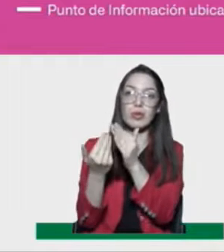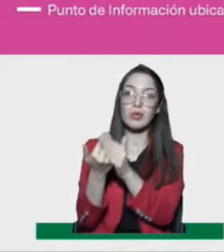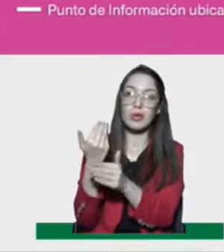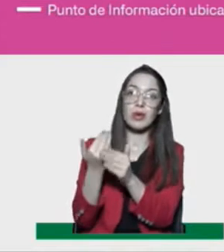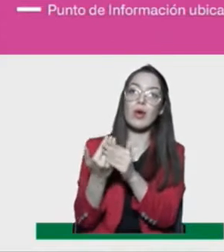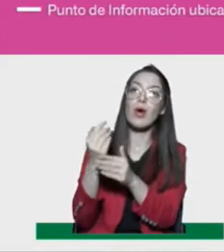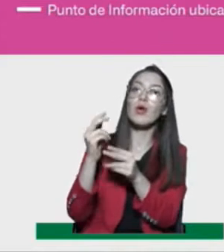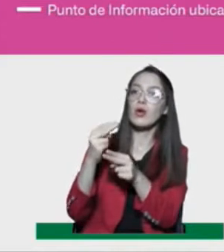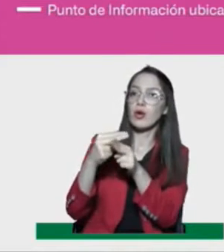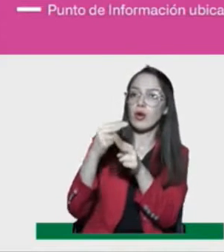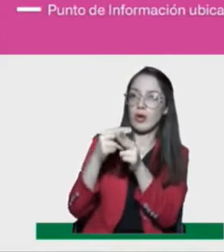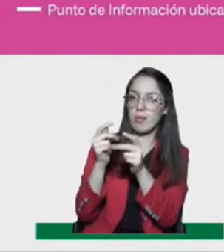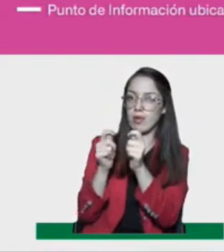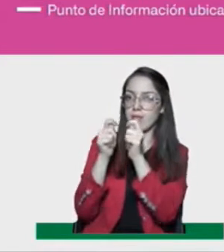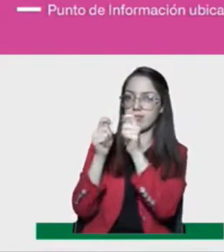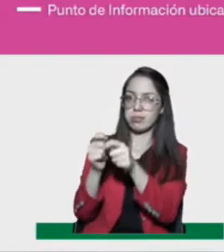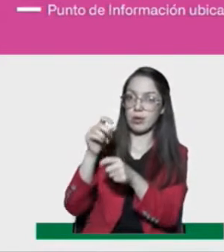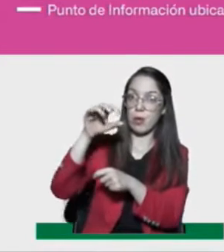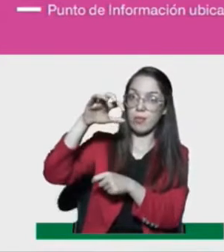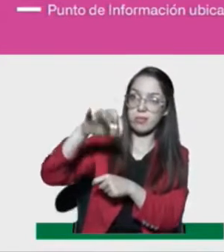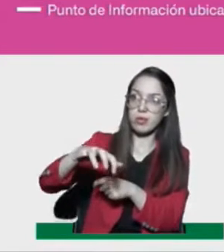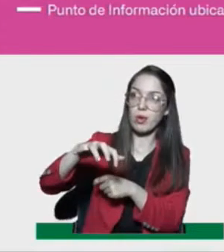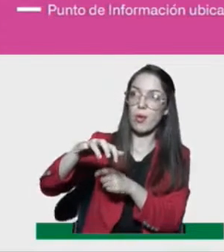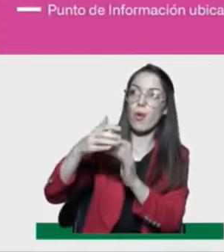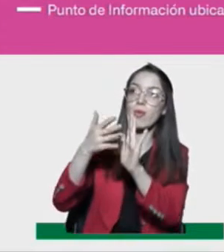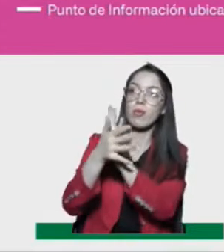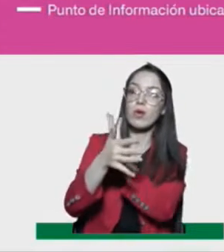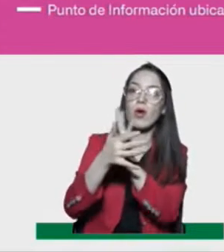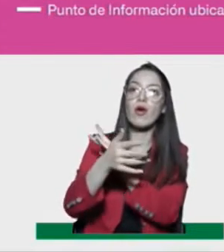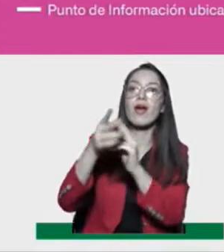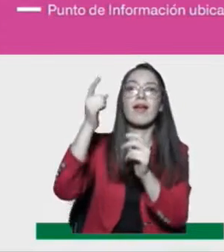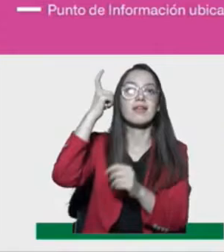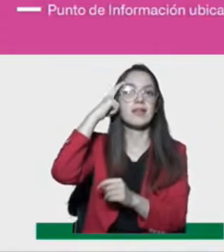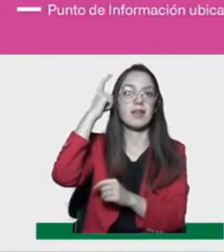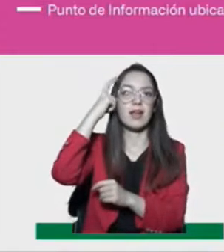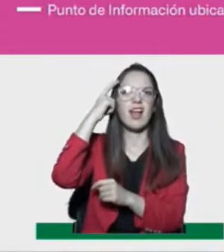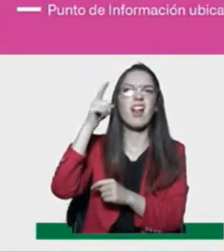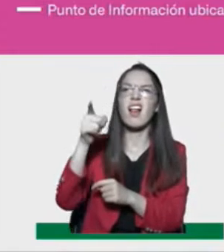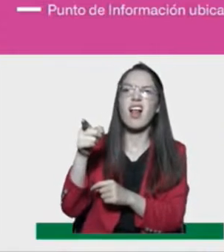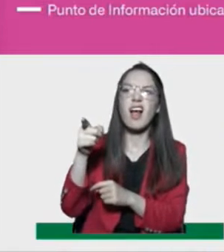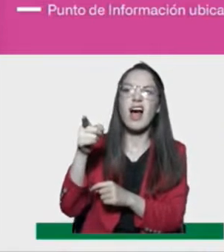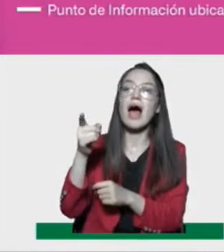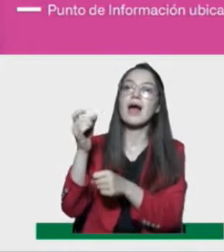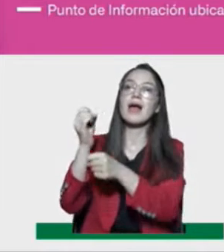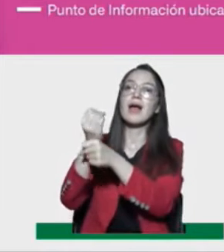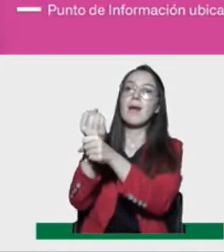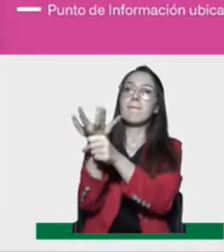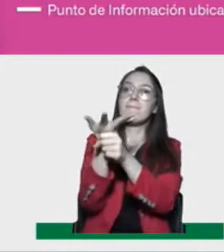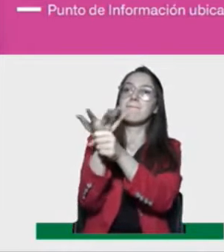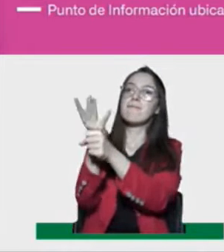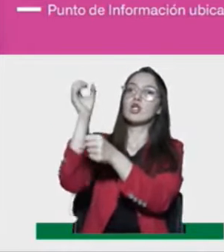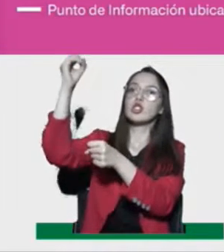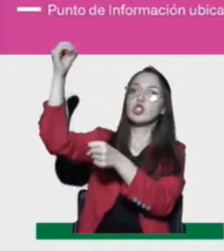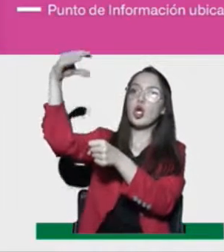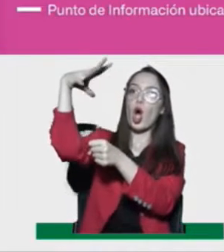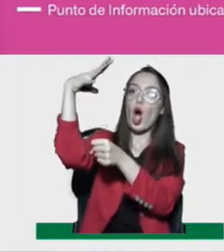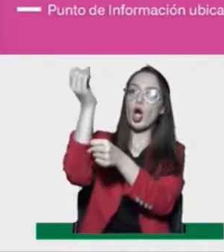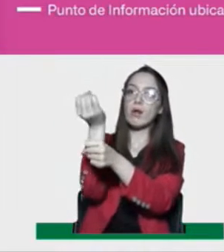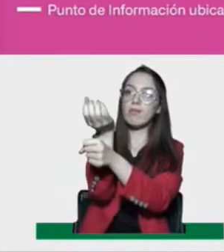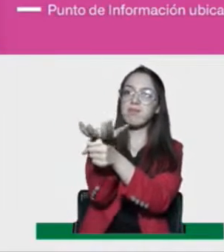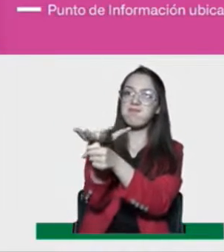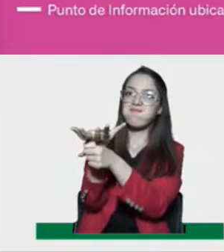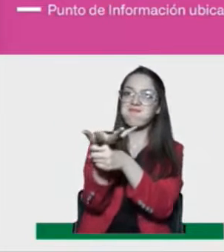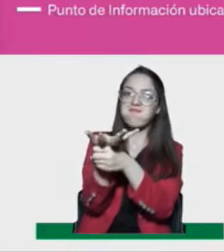puntos de información turística inteligente, con paneles solares, con todas unas estructuras sostenibles,